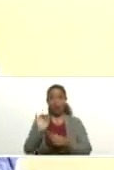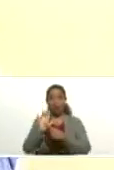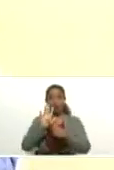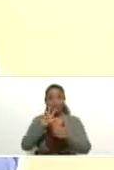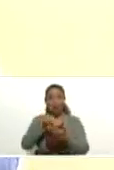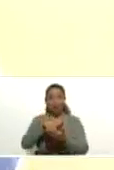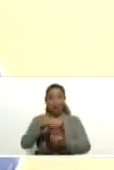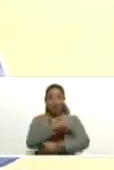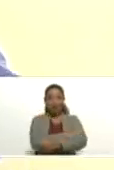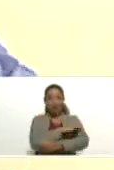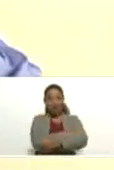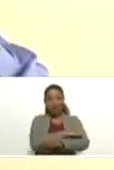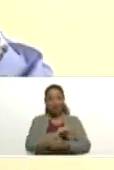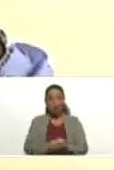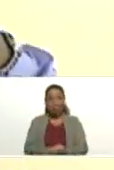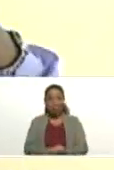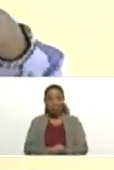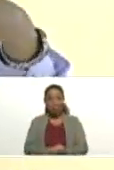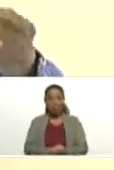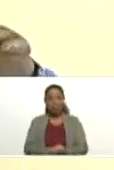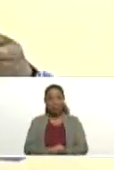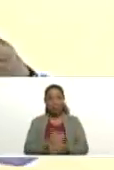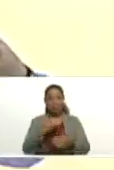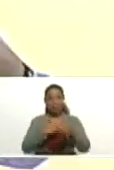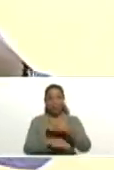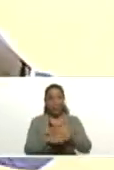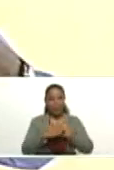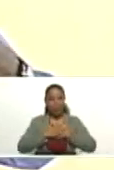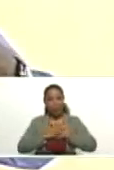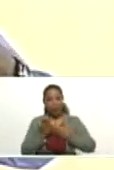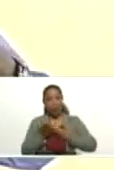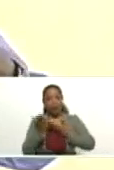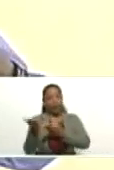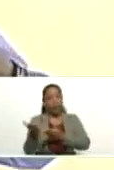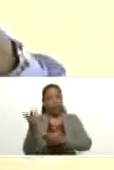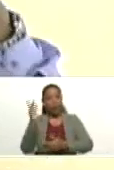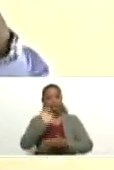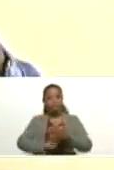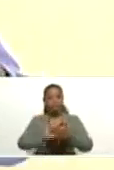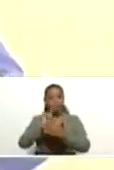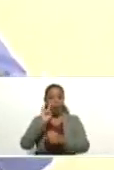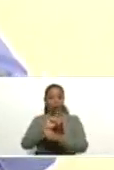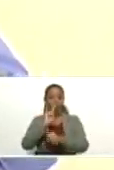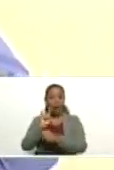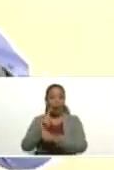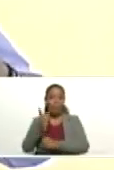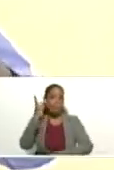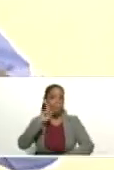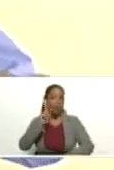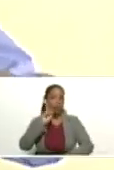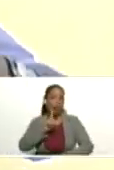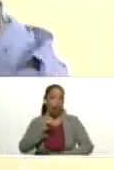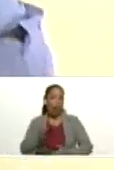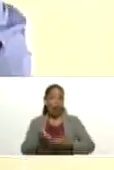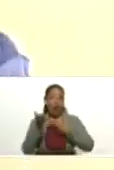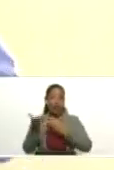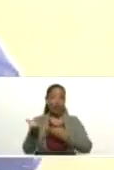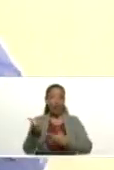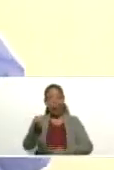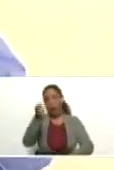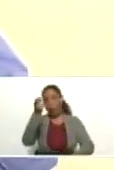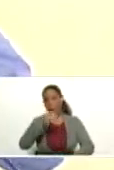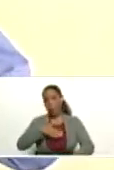derecha, que salen a ofrecer mentiras, a mentir, a ofrecer lo que jamás